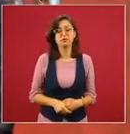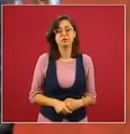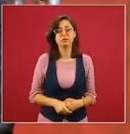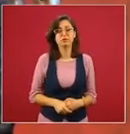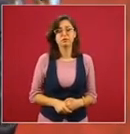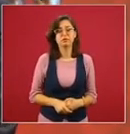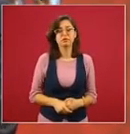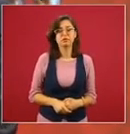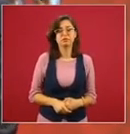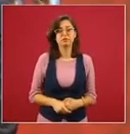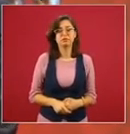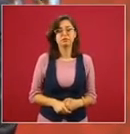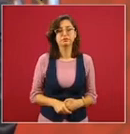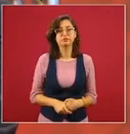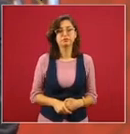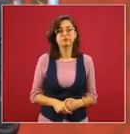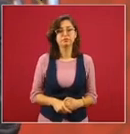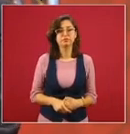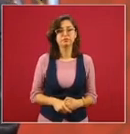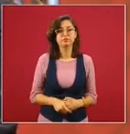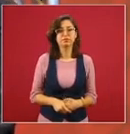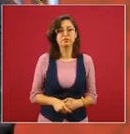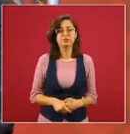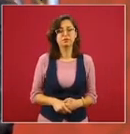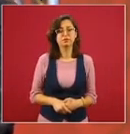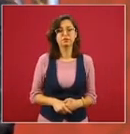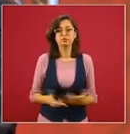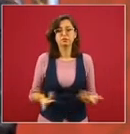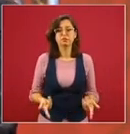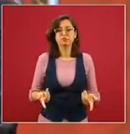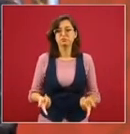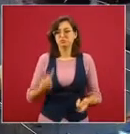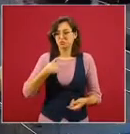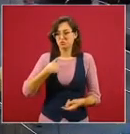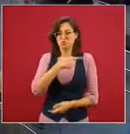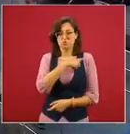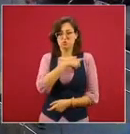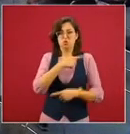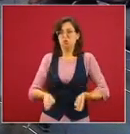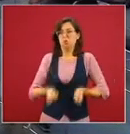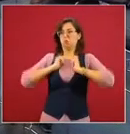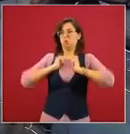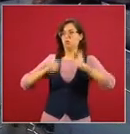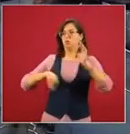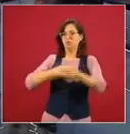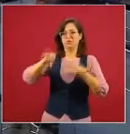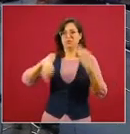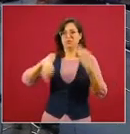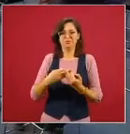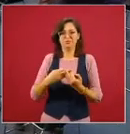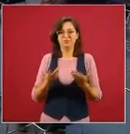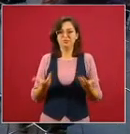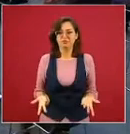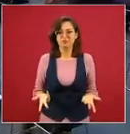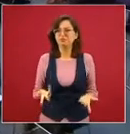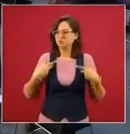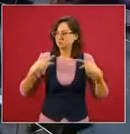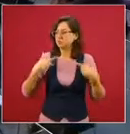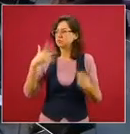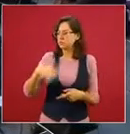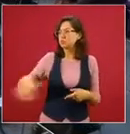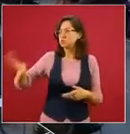No dejarle todo al presidente en turno, que a ver si los ciudadanos